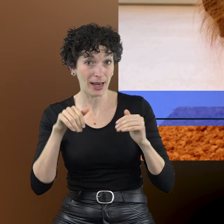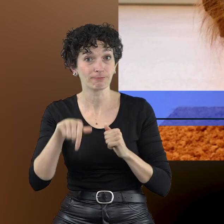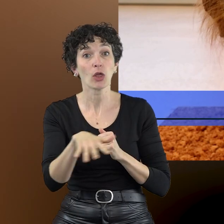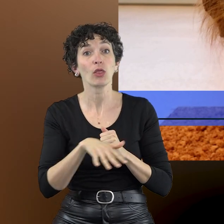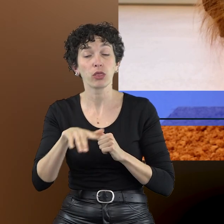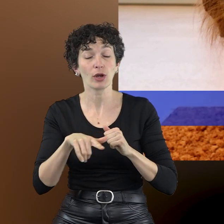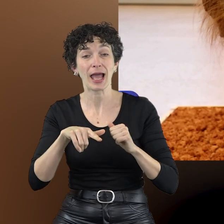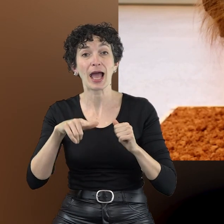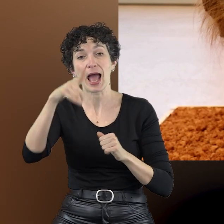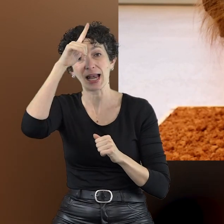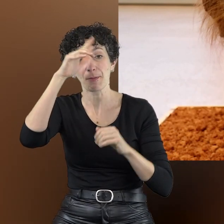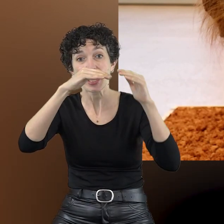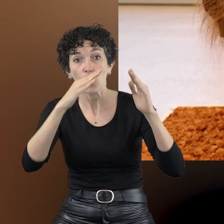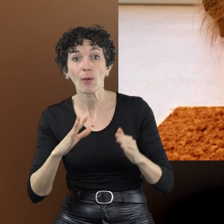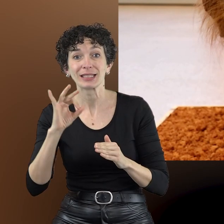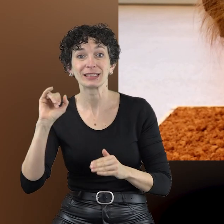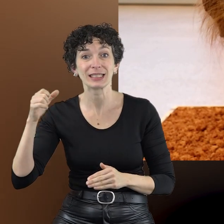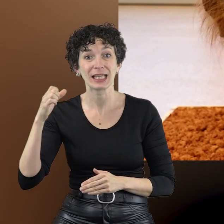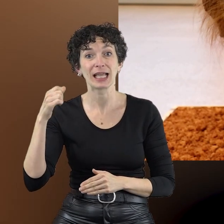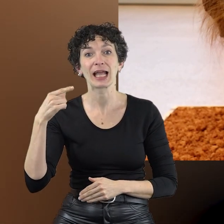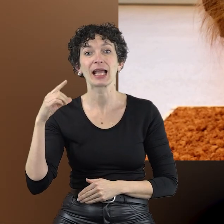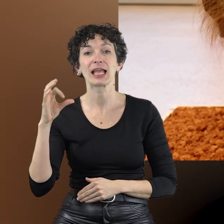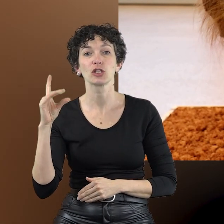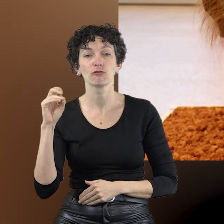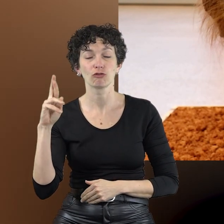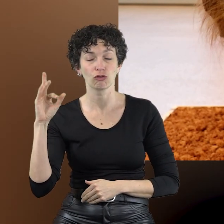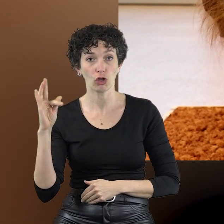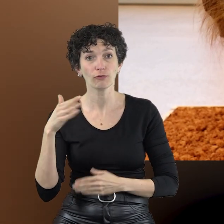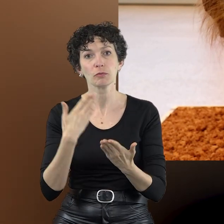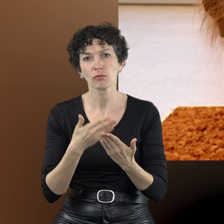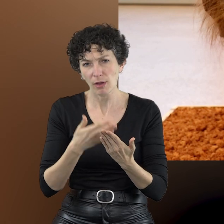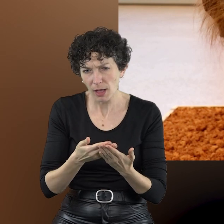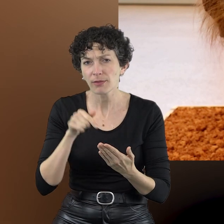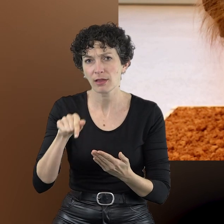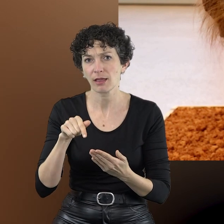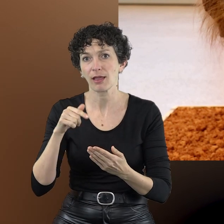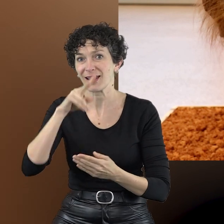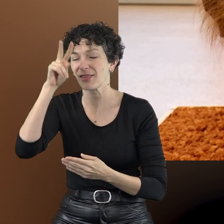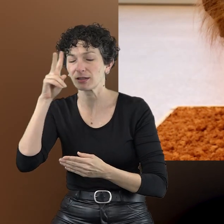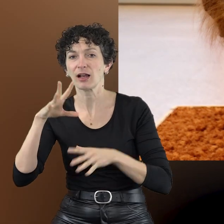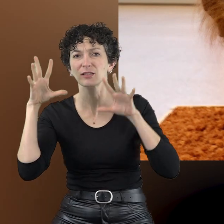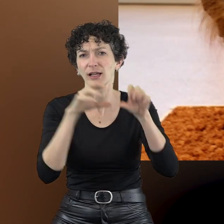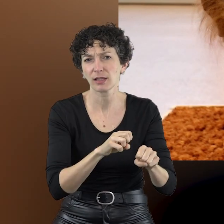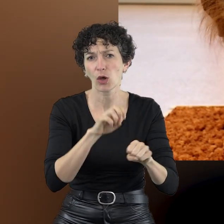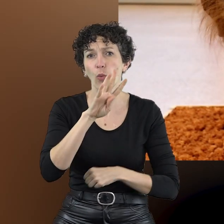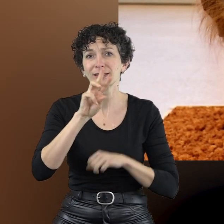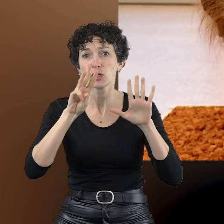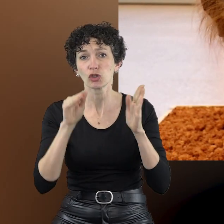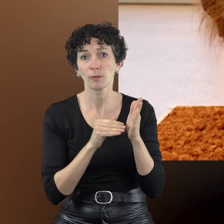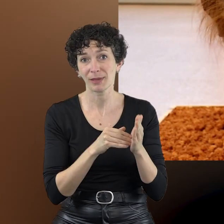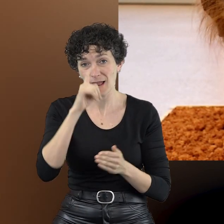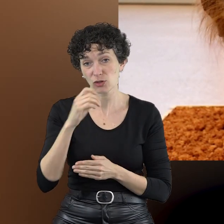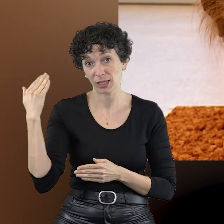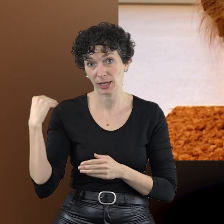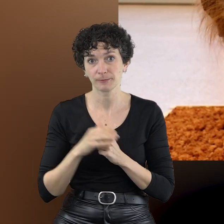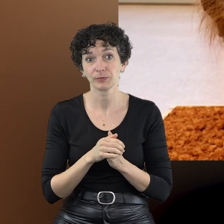Siegesdorf se ha encontrado la primera evidencia directa de caza de estos grandes felinos por parte de los neandertales hace unos 48.000 años. Una revisión